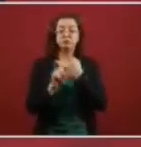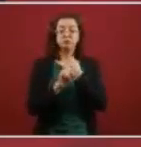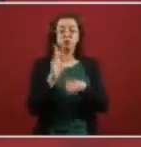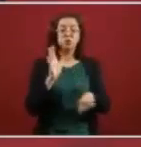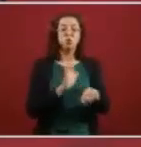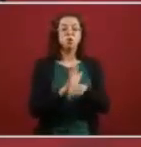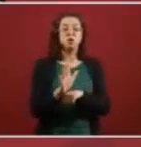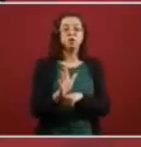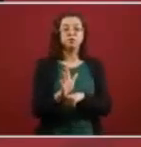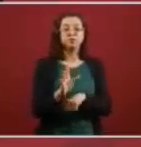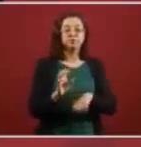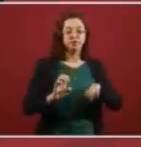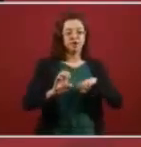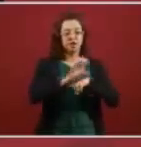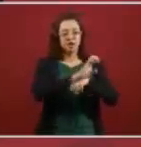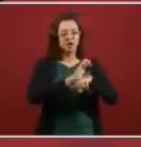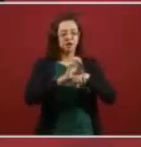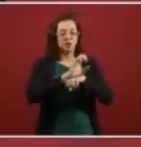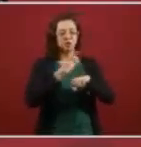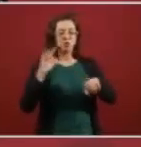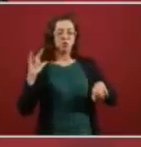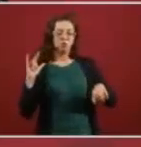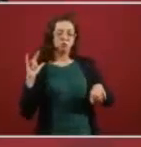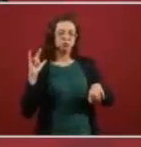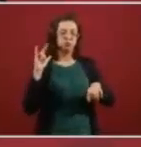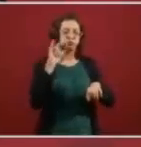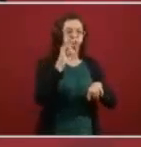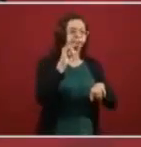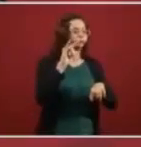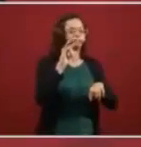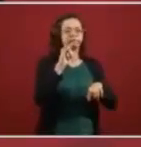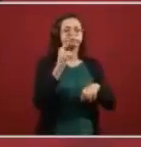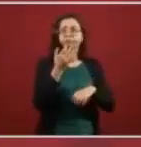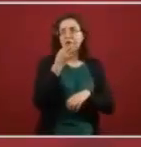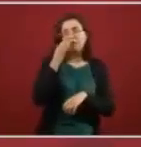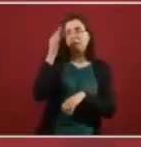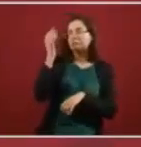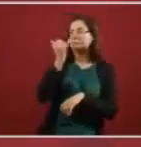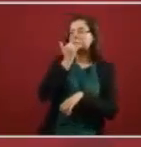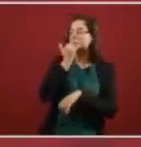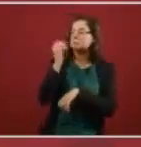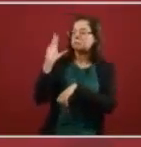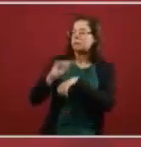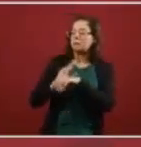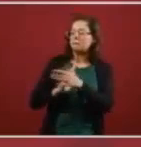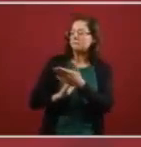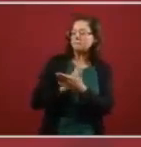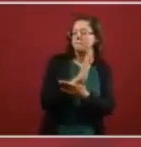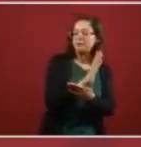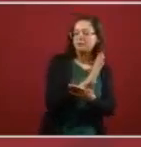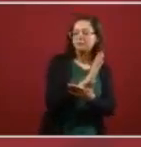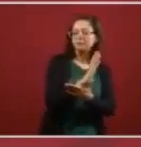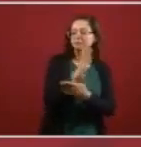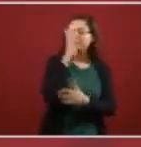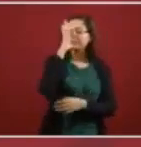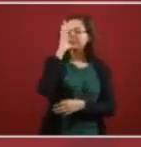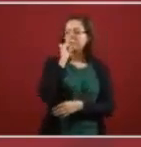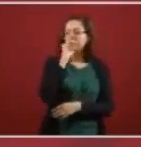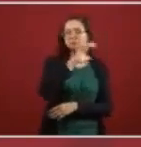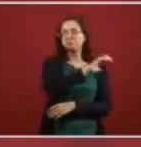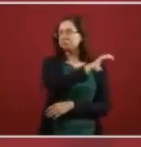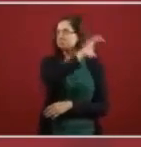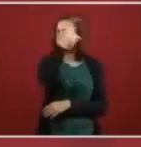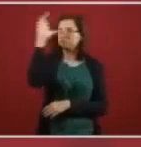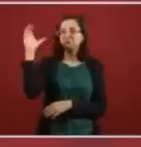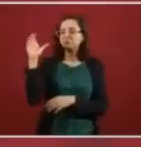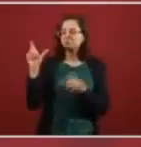ecuador porque ya estando en vuelo les dijeron que no les permitían sobrevolar el espacio aéreo y